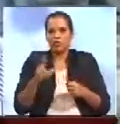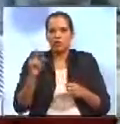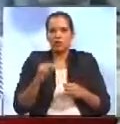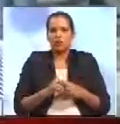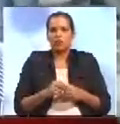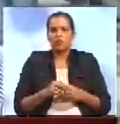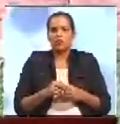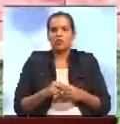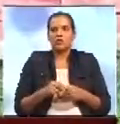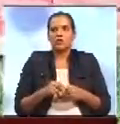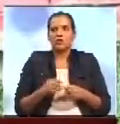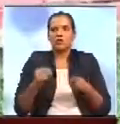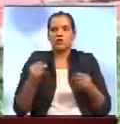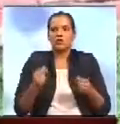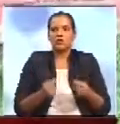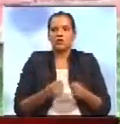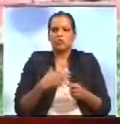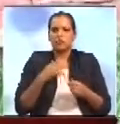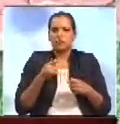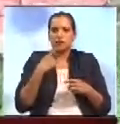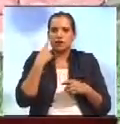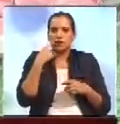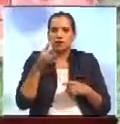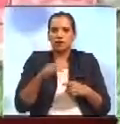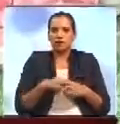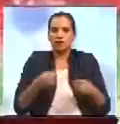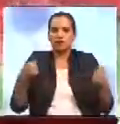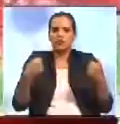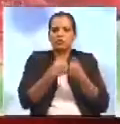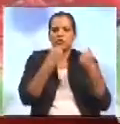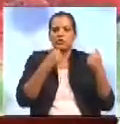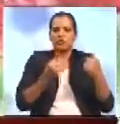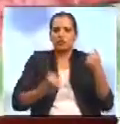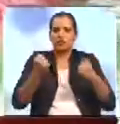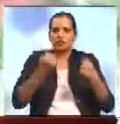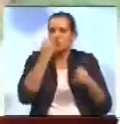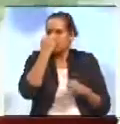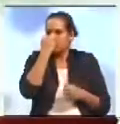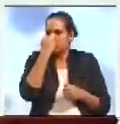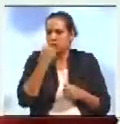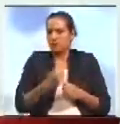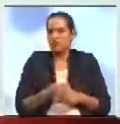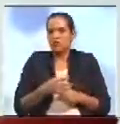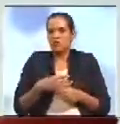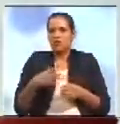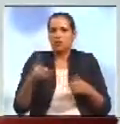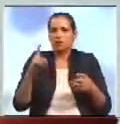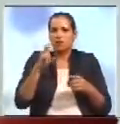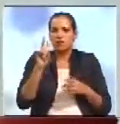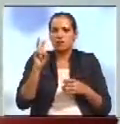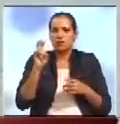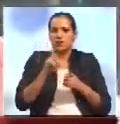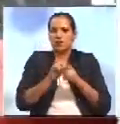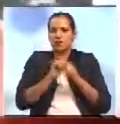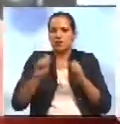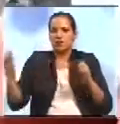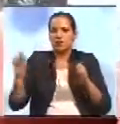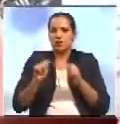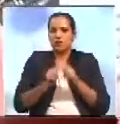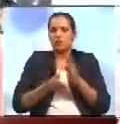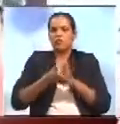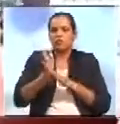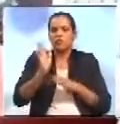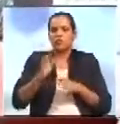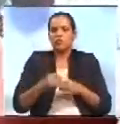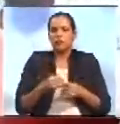ni a 30 kilómetros. Producto del mismo, se estrelló contra este Suzuki color rojo que lo arrastró casi 12 metros. Estamos ahí, o